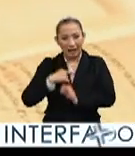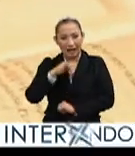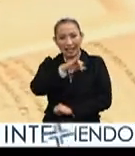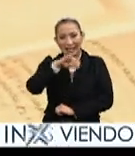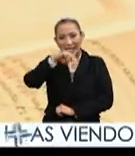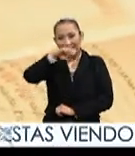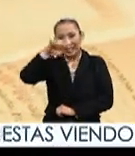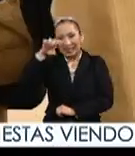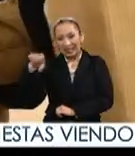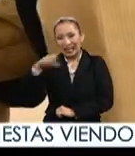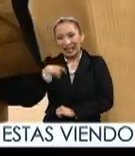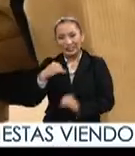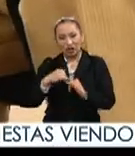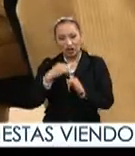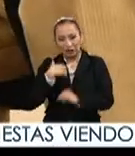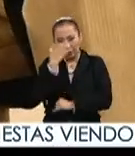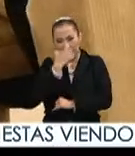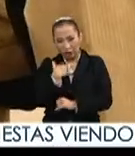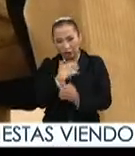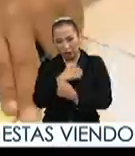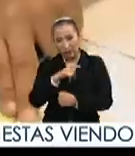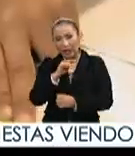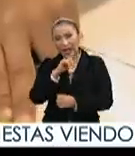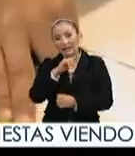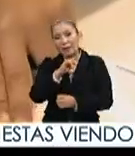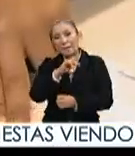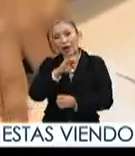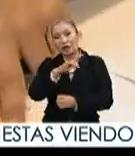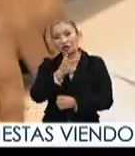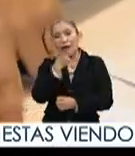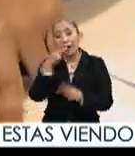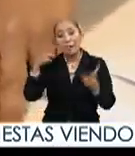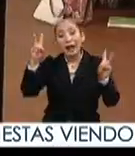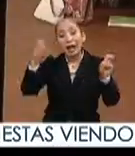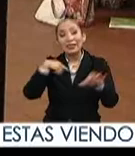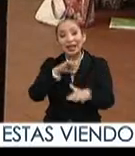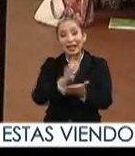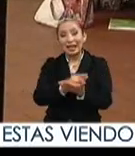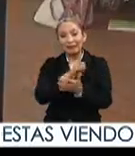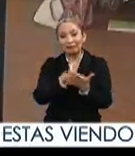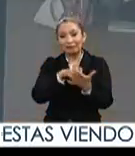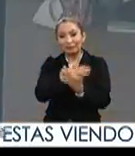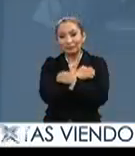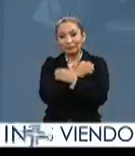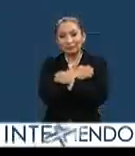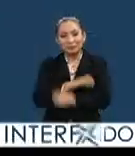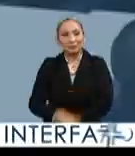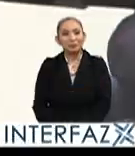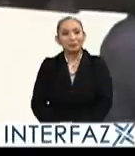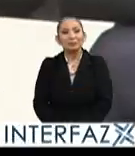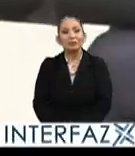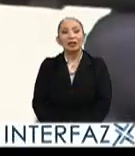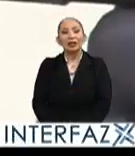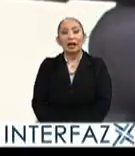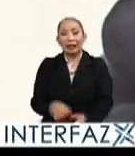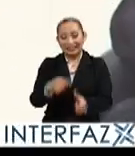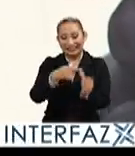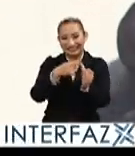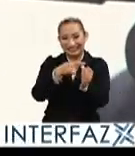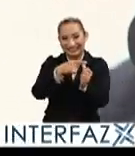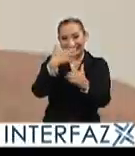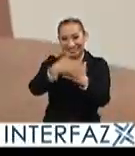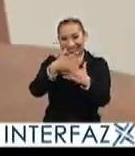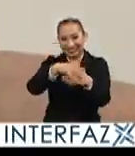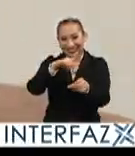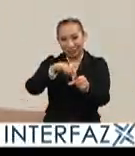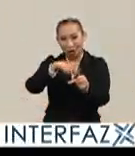Instituto Nacional para la Evaluación de la Educación, Teresa Bracho, nos habla de la reforma educativa. La tinta indeleble que se